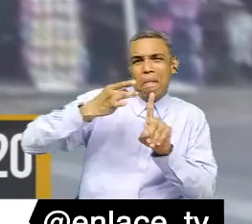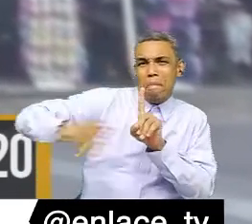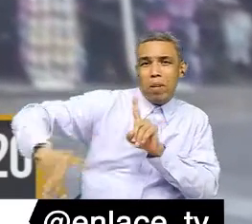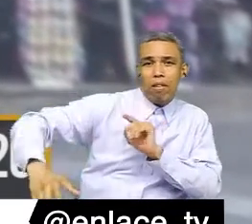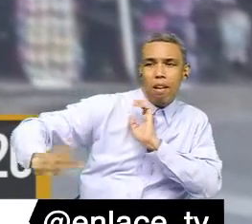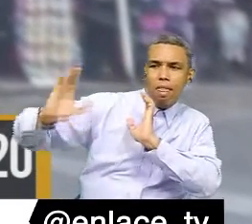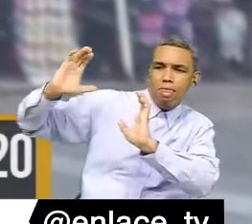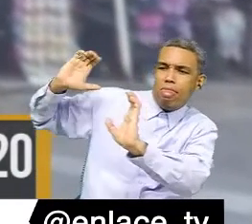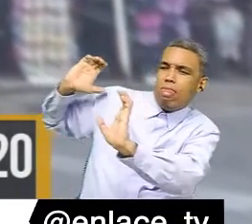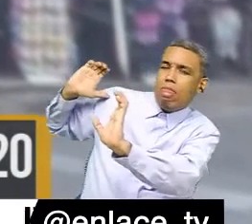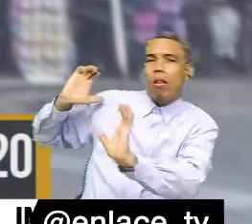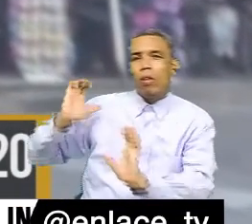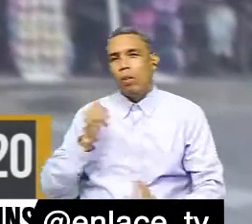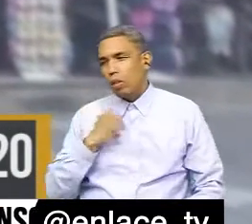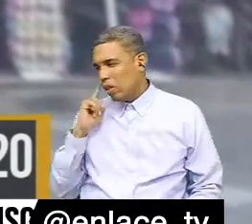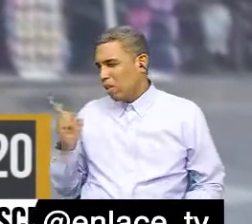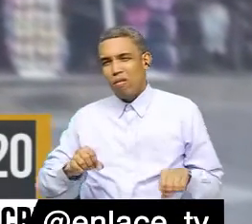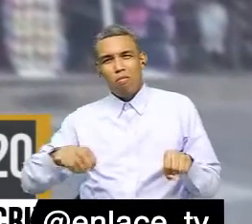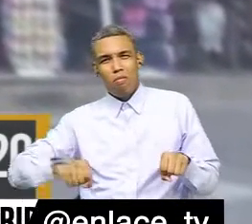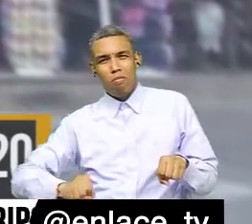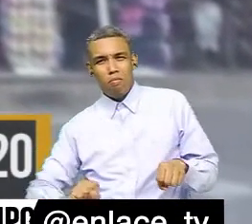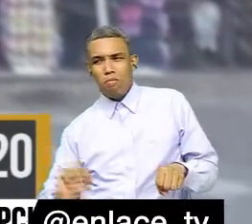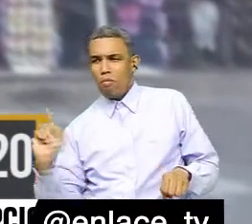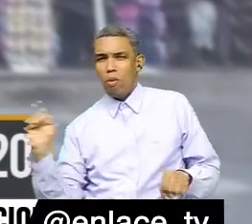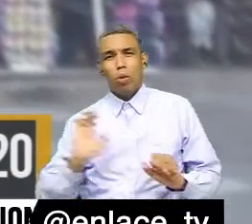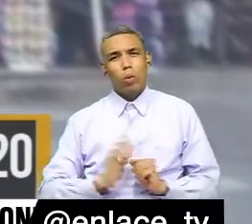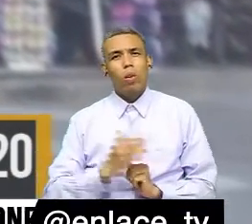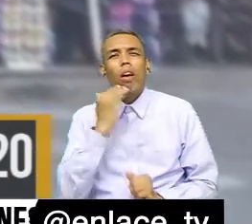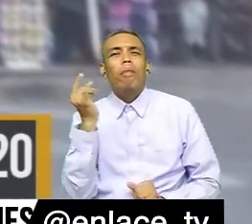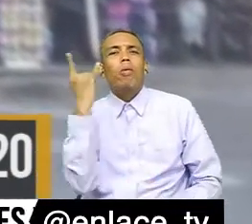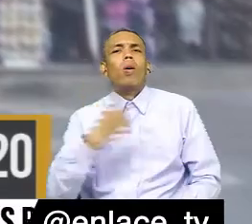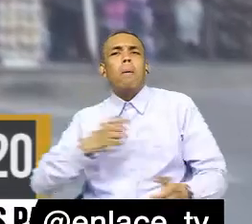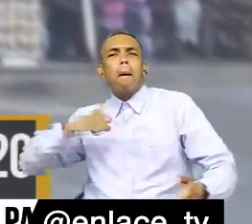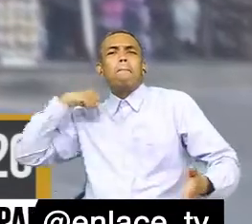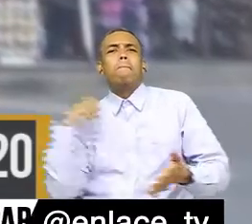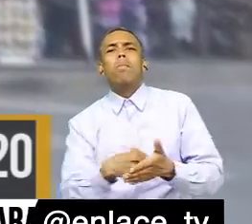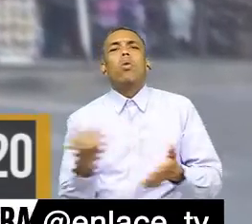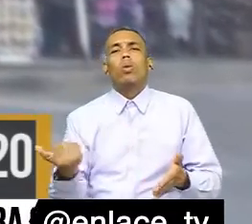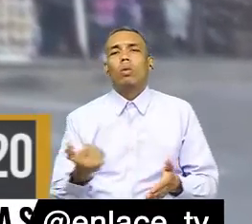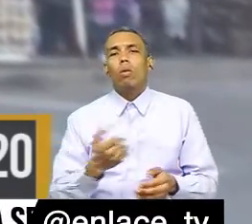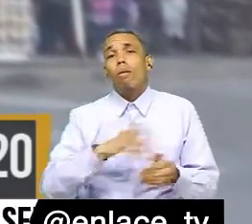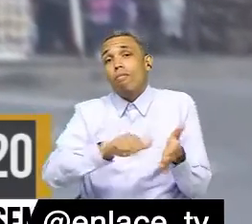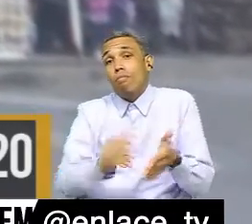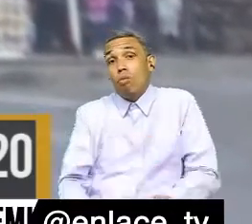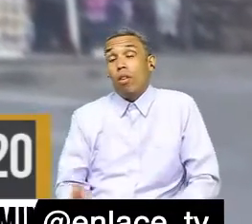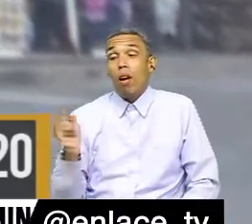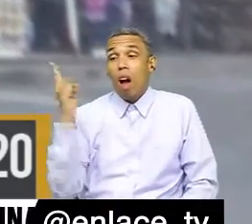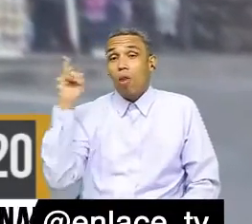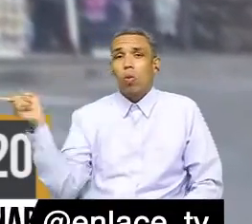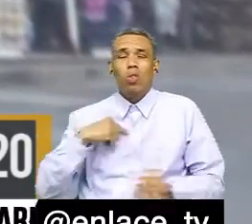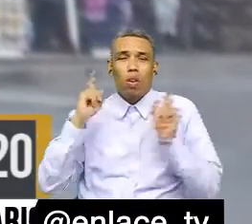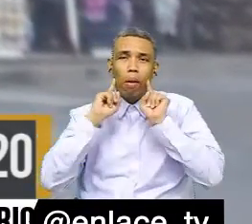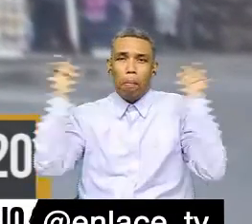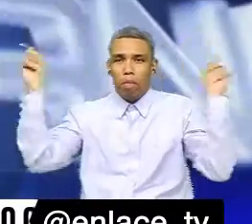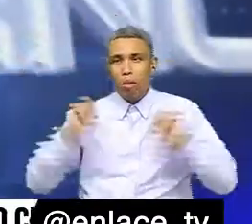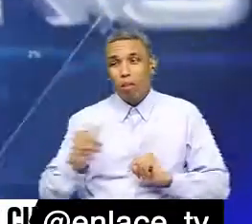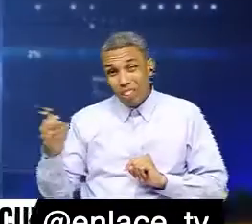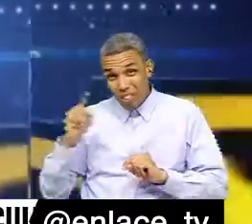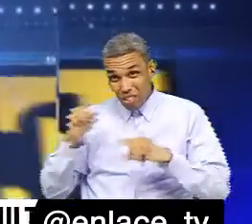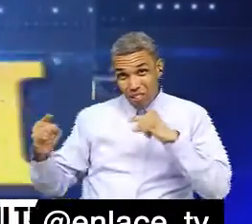metros de alto en esta moto arriesgando su integridad y la de los demás una preocupación captada por reportero de la